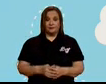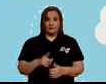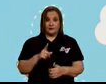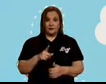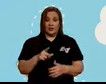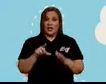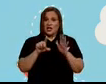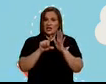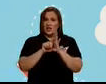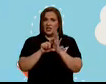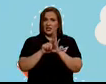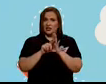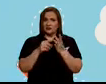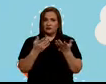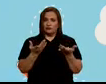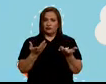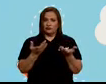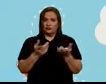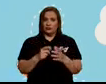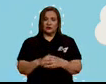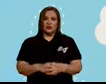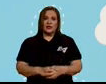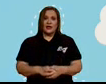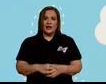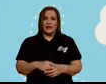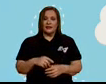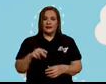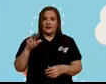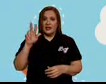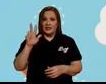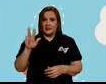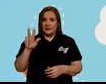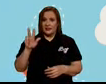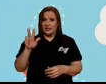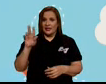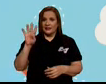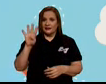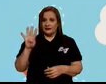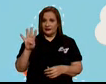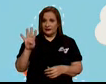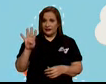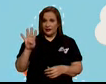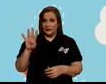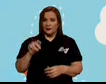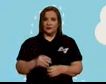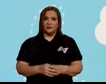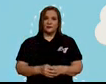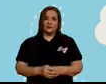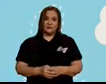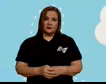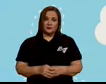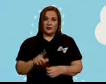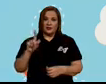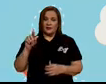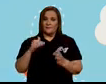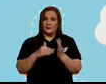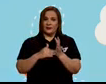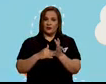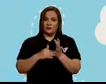legal. ¿Qué es lo que hace que nosotros los panameños tengamos ese himno? Y eso está en la ley 34 de